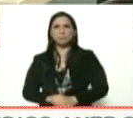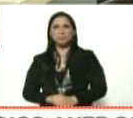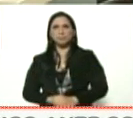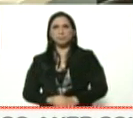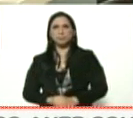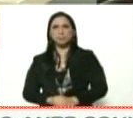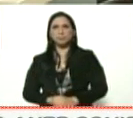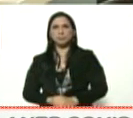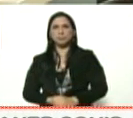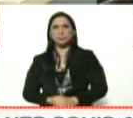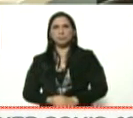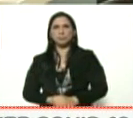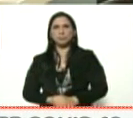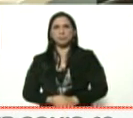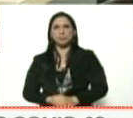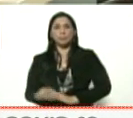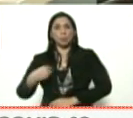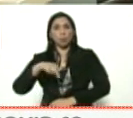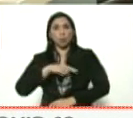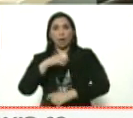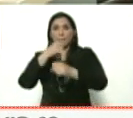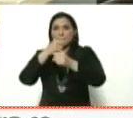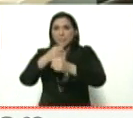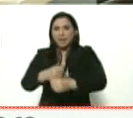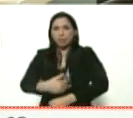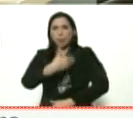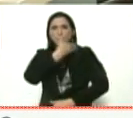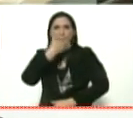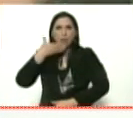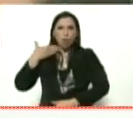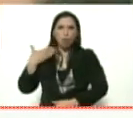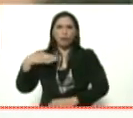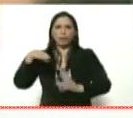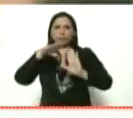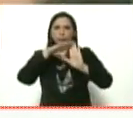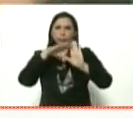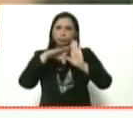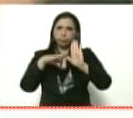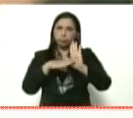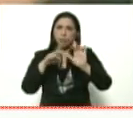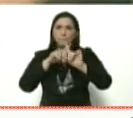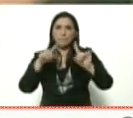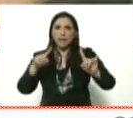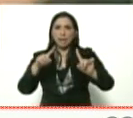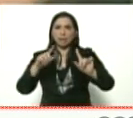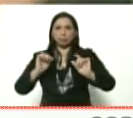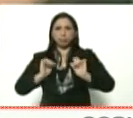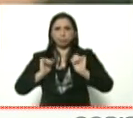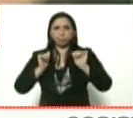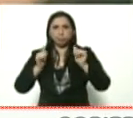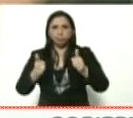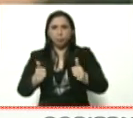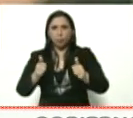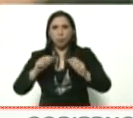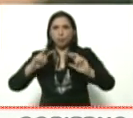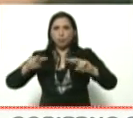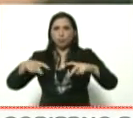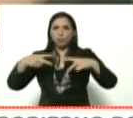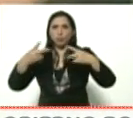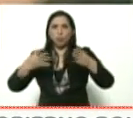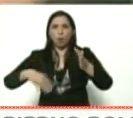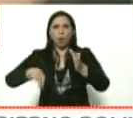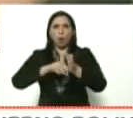Y estamos esperando las mejores condiciones para proceder a reiniciar